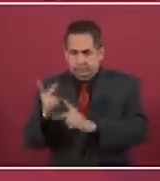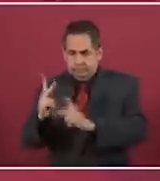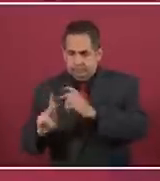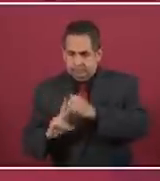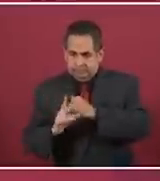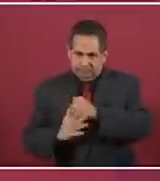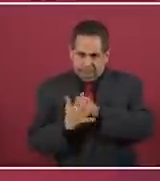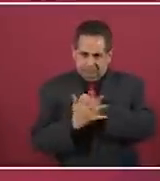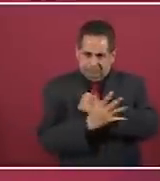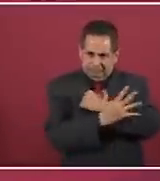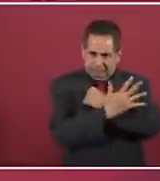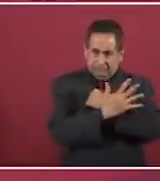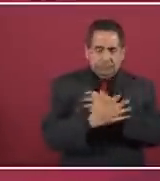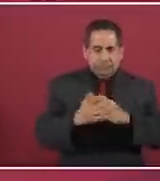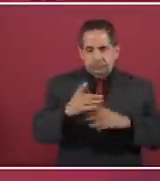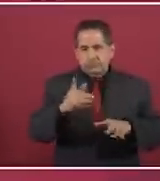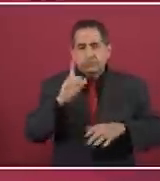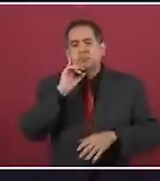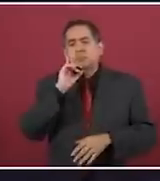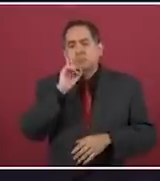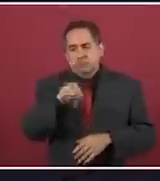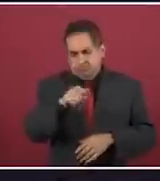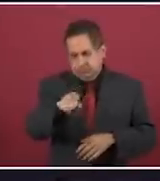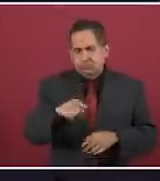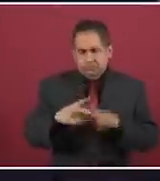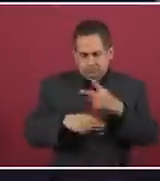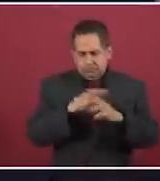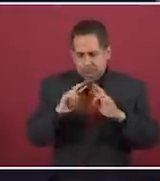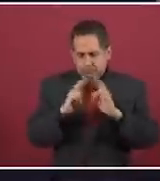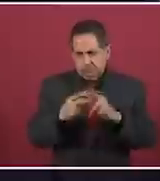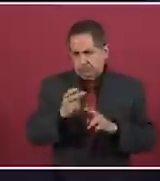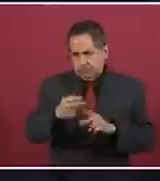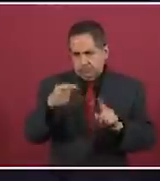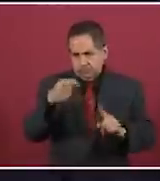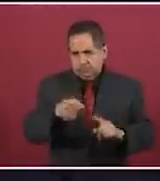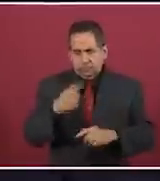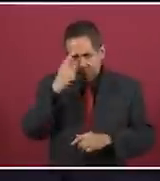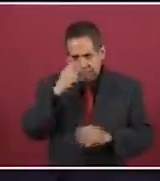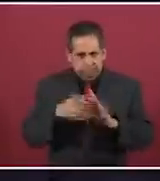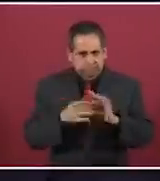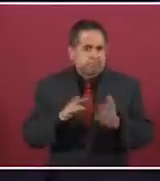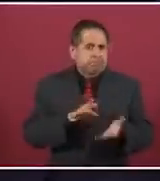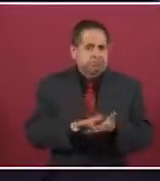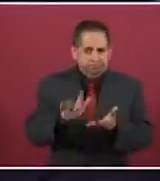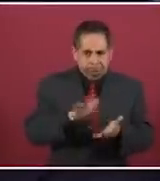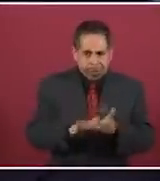mañana tengo una reunión con este propósito para apoyar